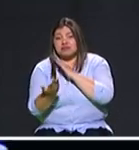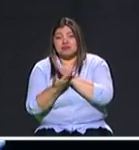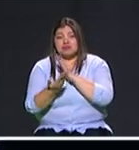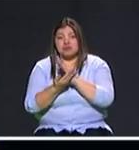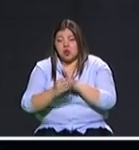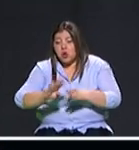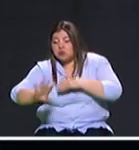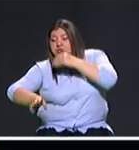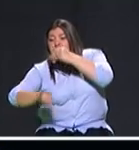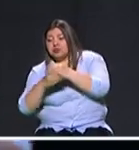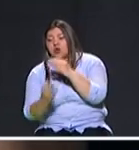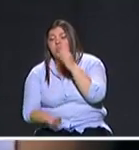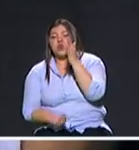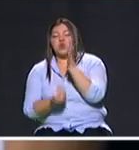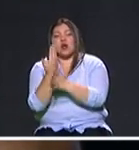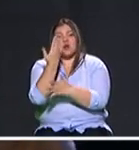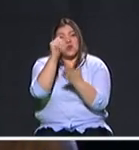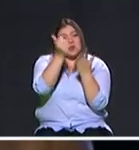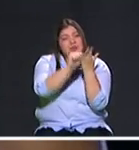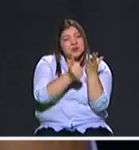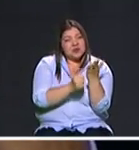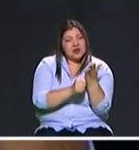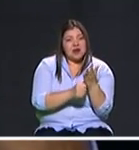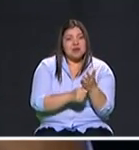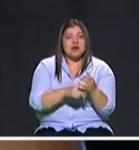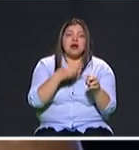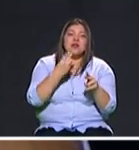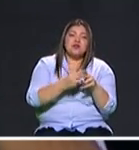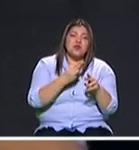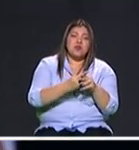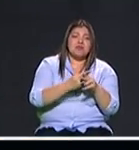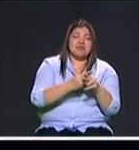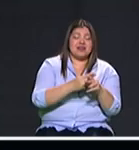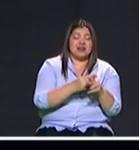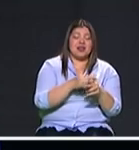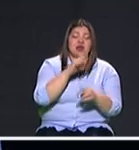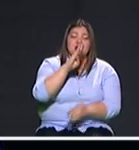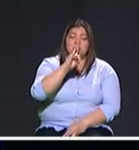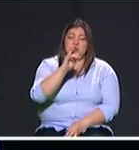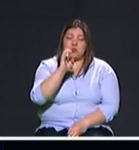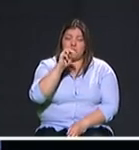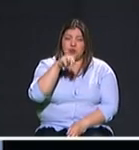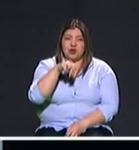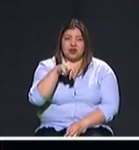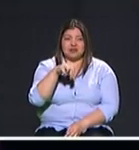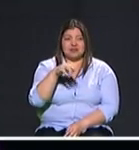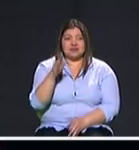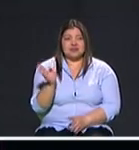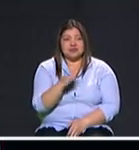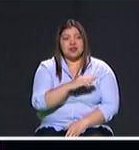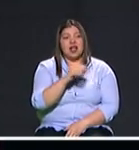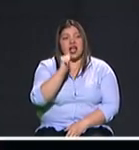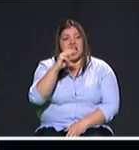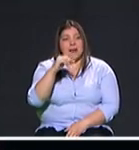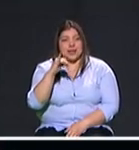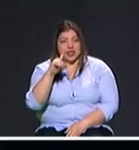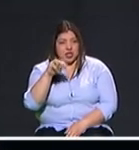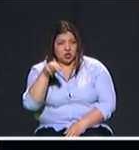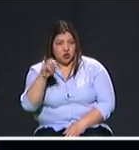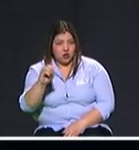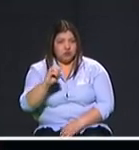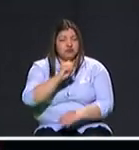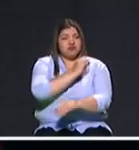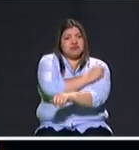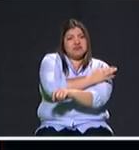que se va a llamar buen camino en median existe uno que es buen comienzo para niños pero vamos a invertir mucho en los jóvenes buen camino